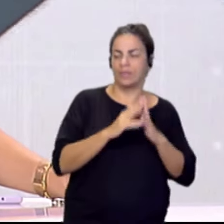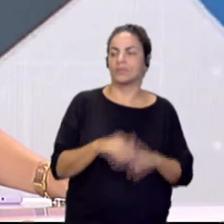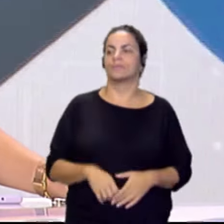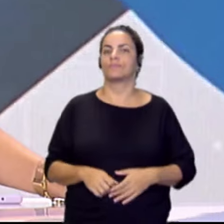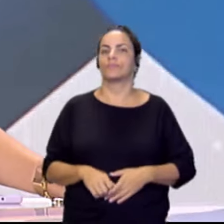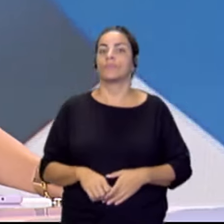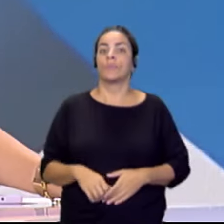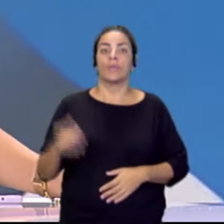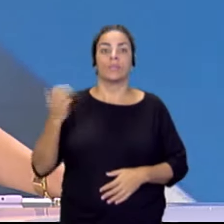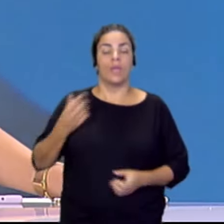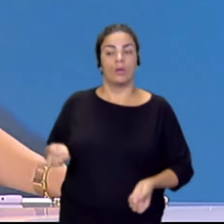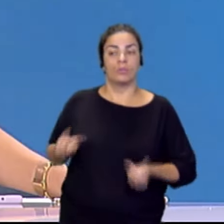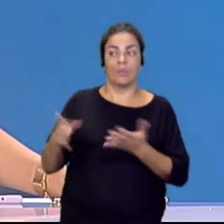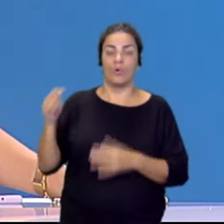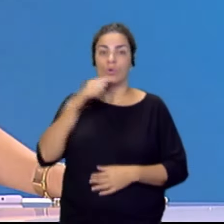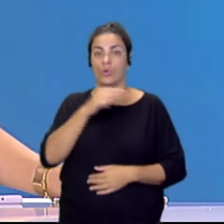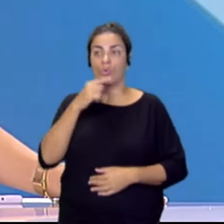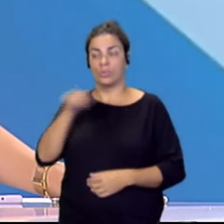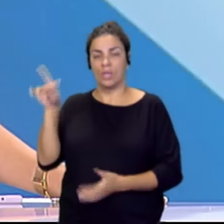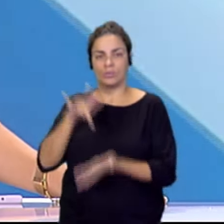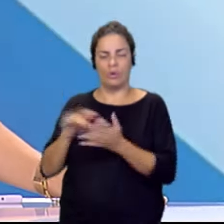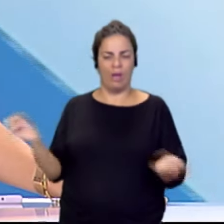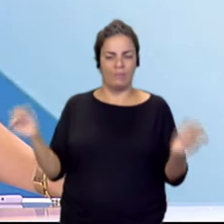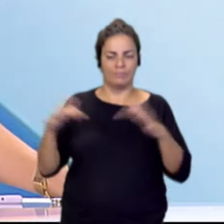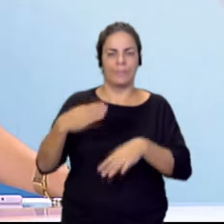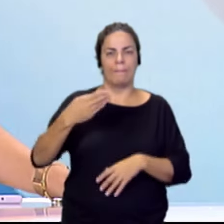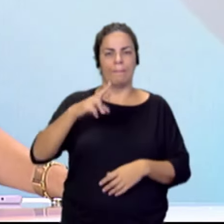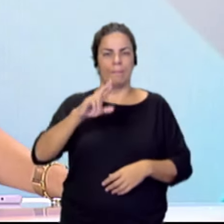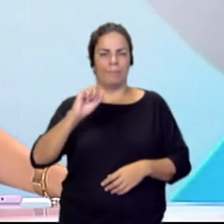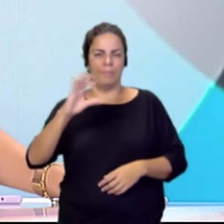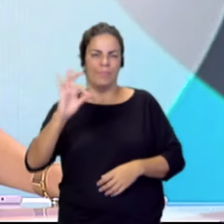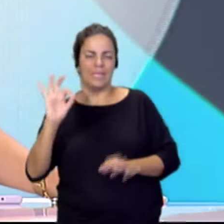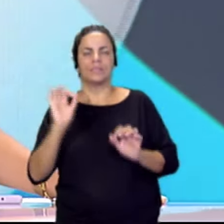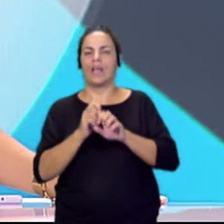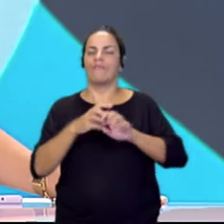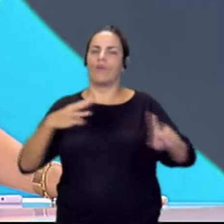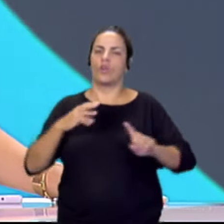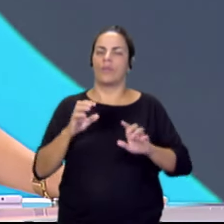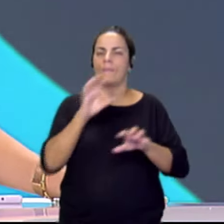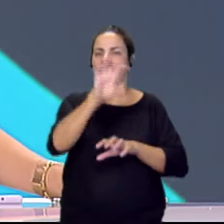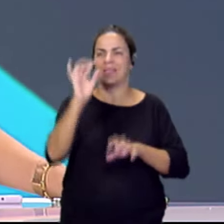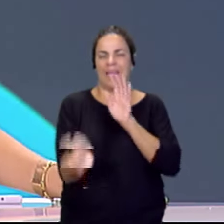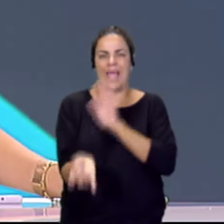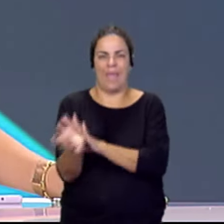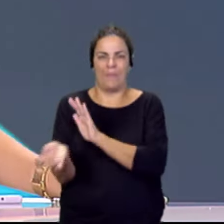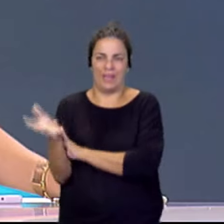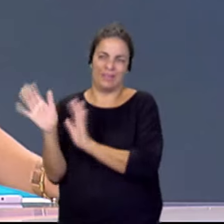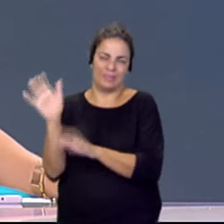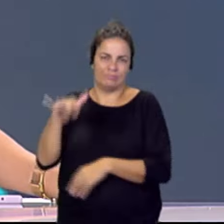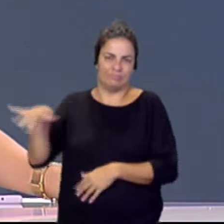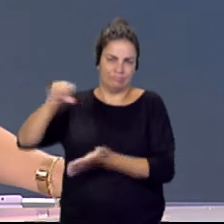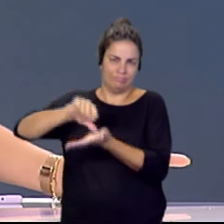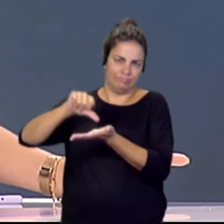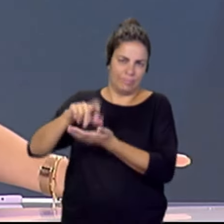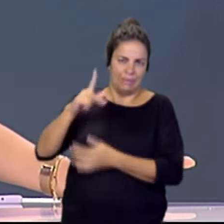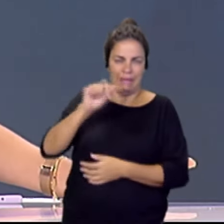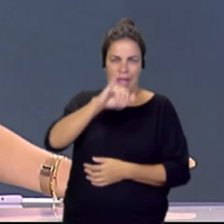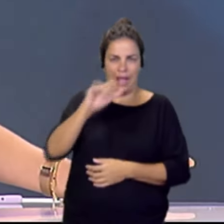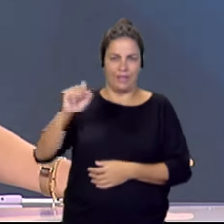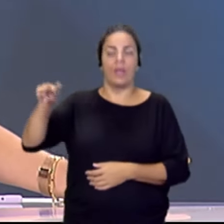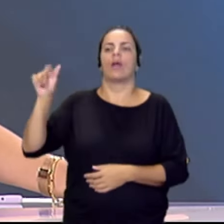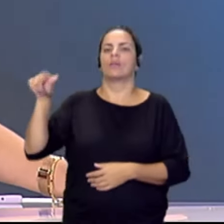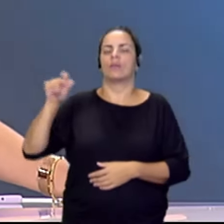estos días la cumbre de los BRICS, el foro de los países emergentes, en Kazán en concreto. Allí el presidente ruso está presumiendo de socios.